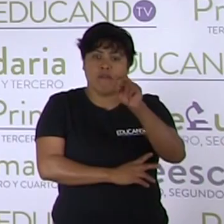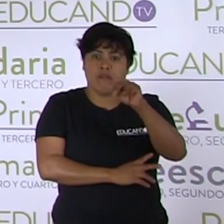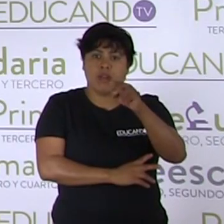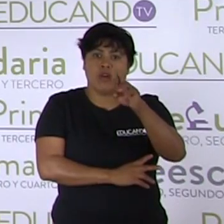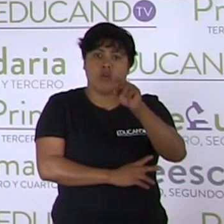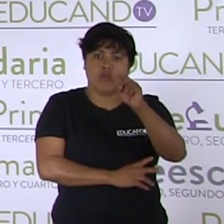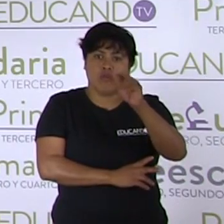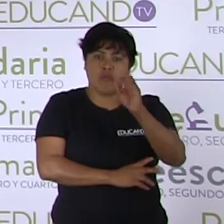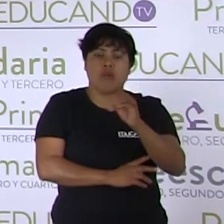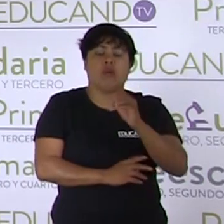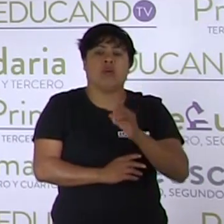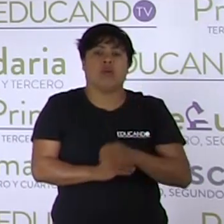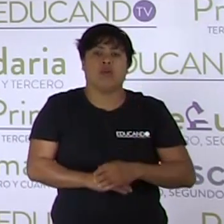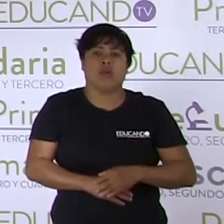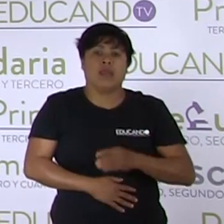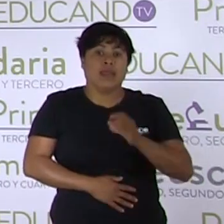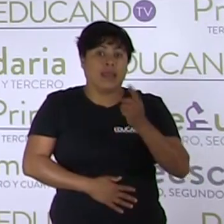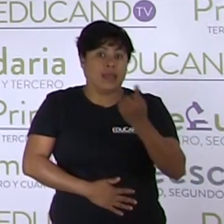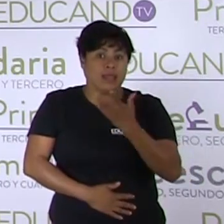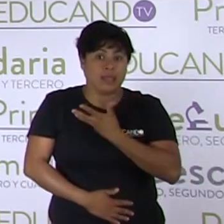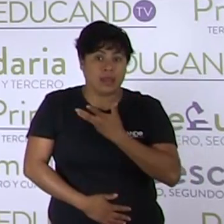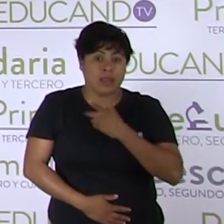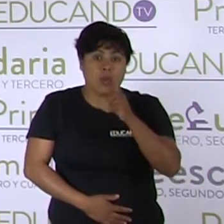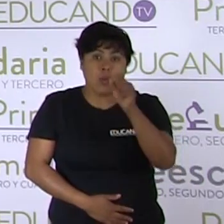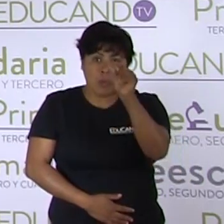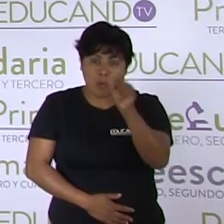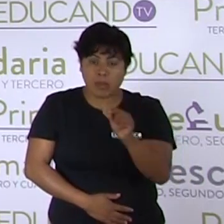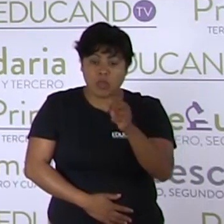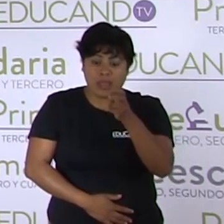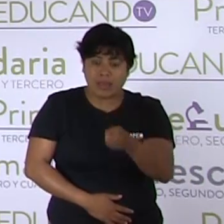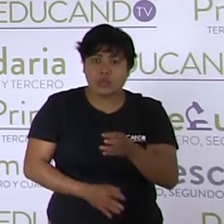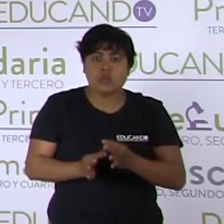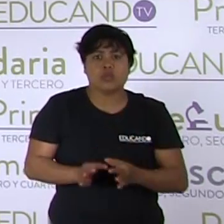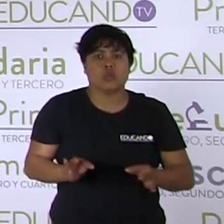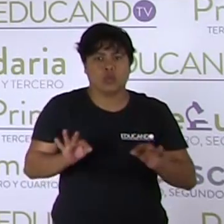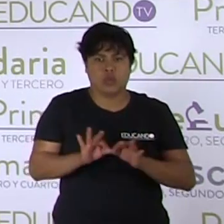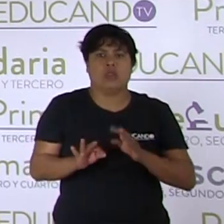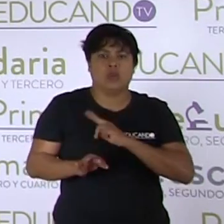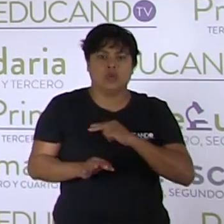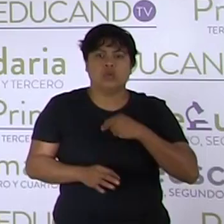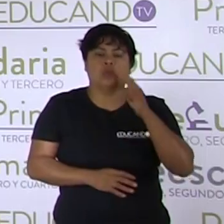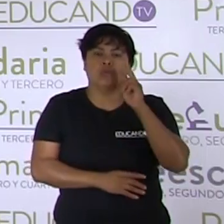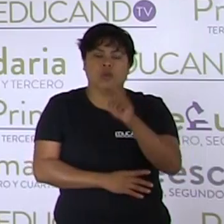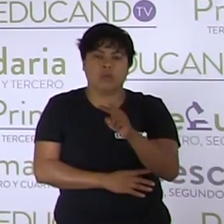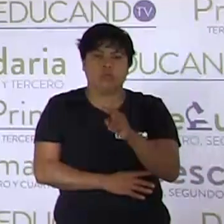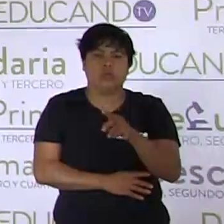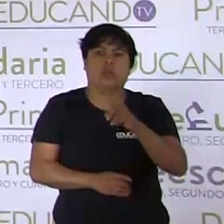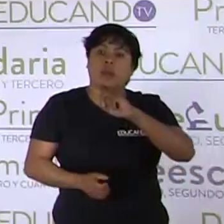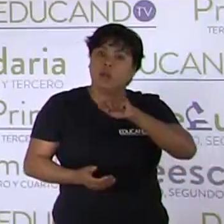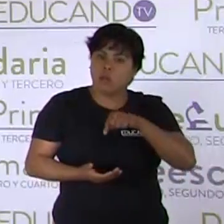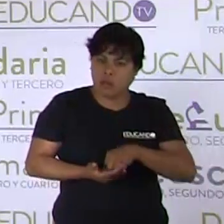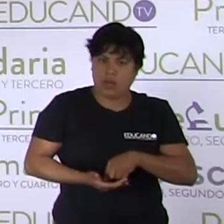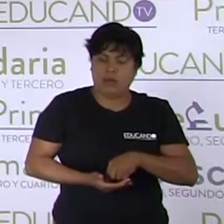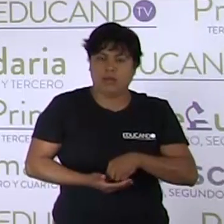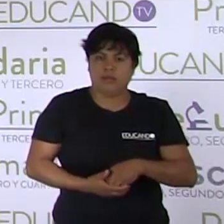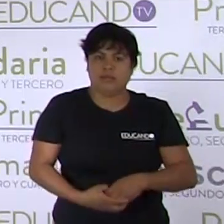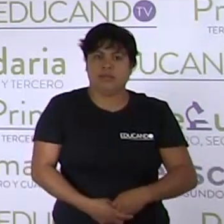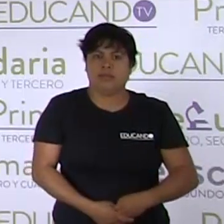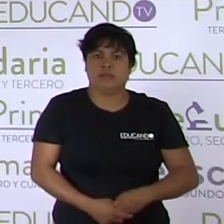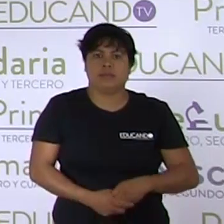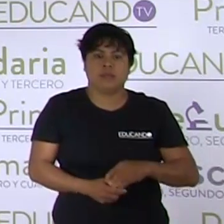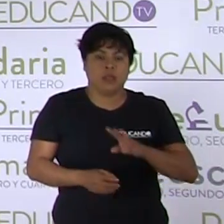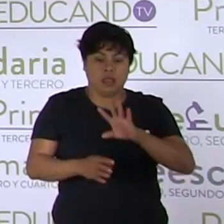Llamas, que tenía un momento, eso es importante que lo ubiquemos, el ambiente, ¿sí?